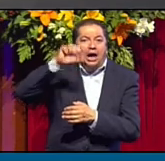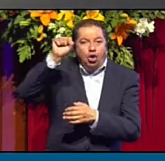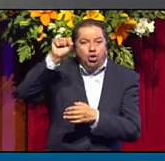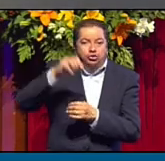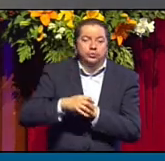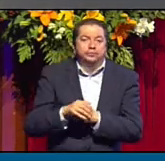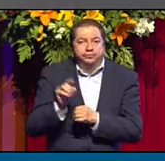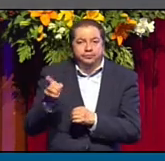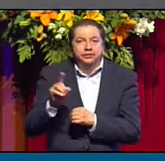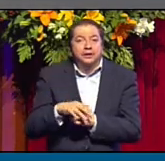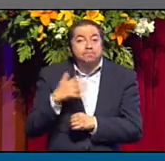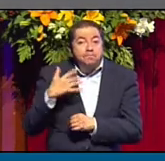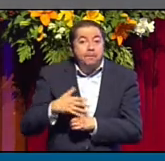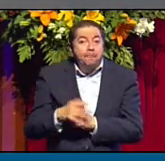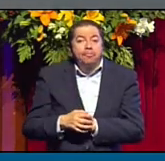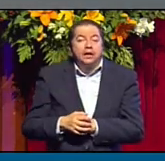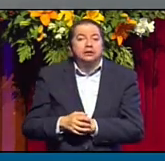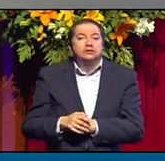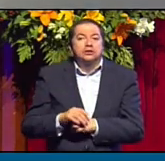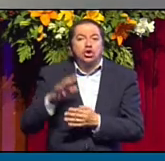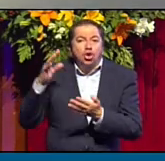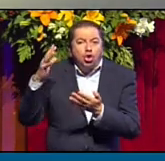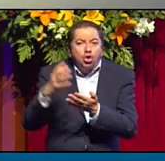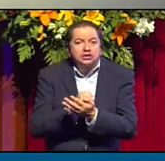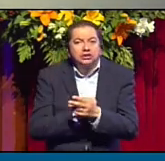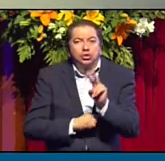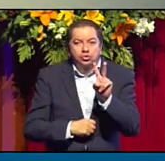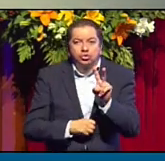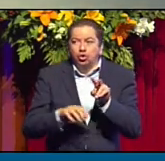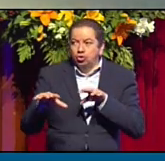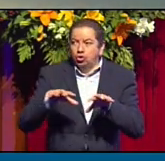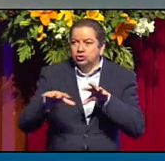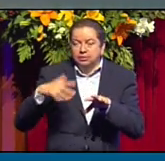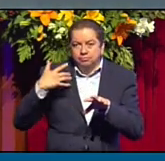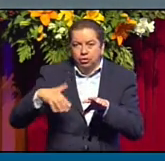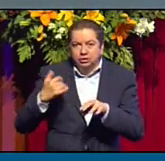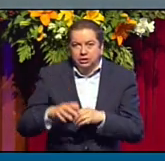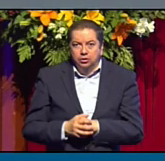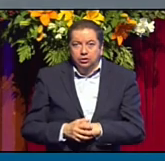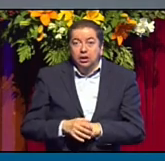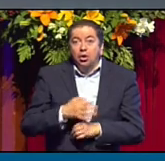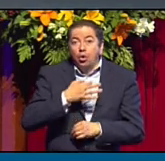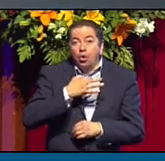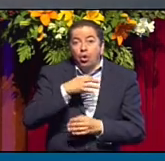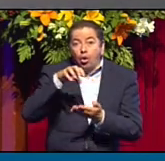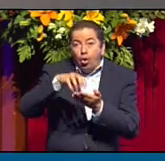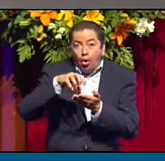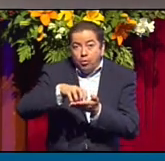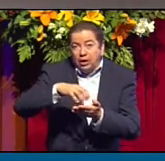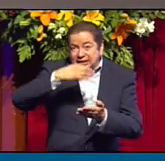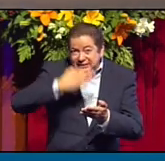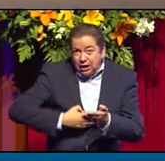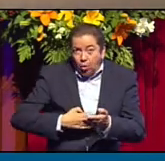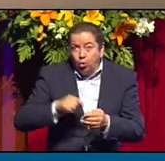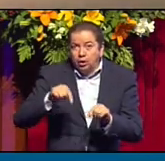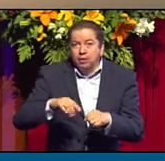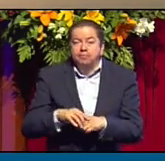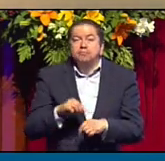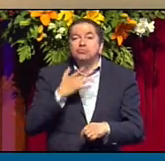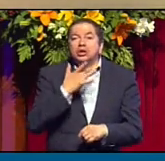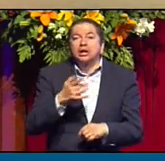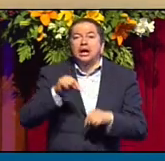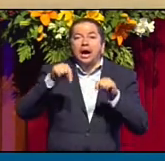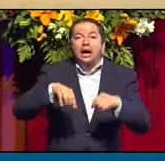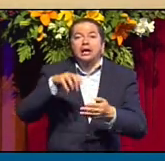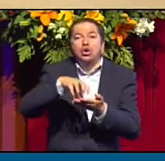efectivamente, que se lograron dos cosas que son muy importantes. Decir que las comunas seguras como las nuestras, porque nuestra comuna es